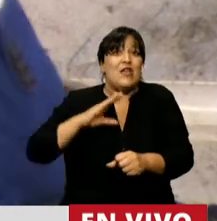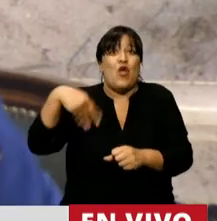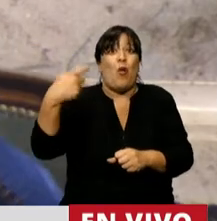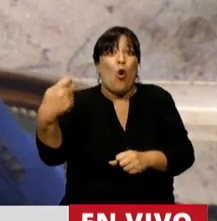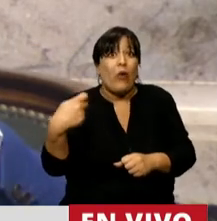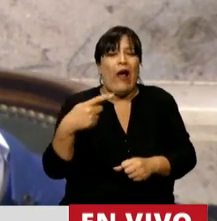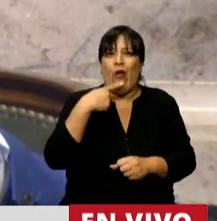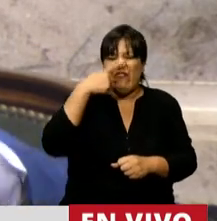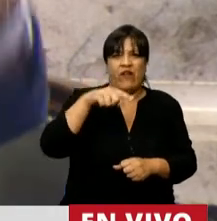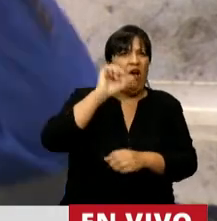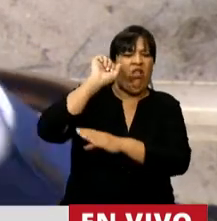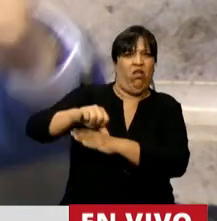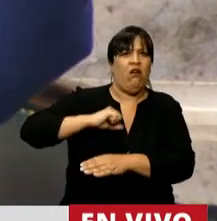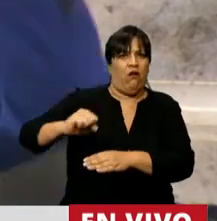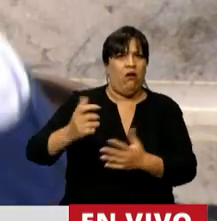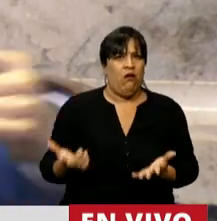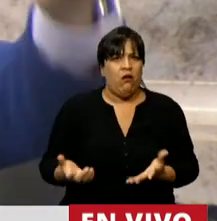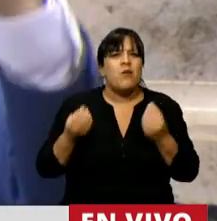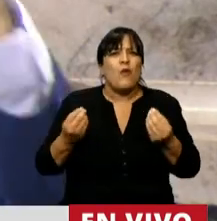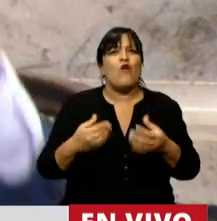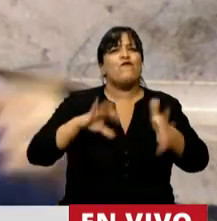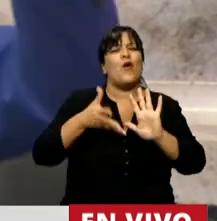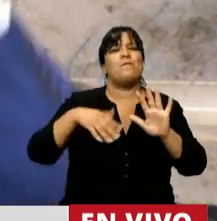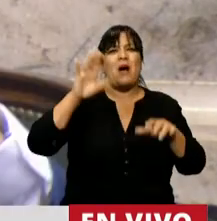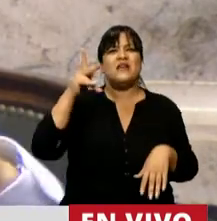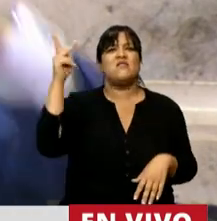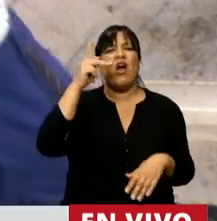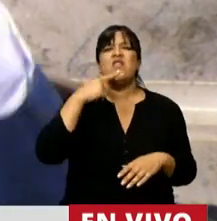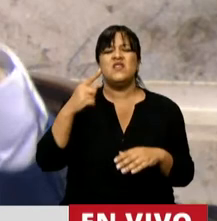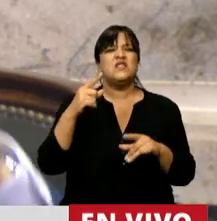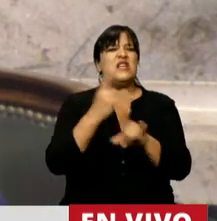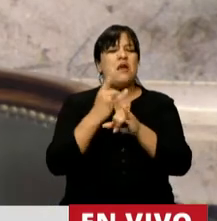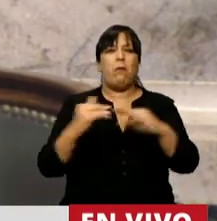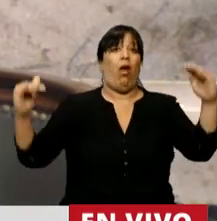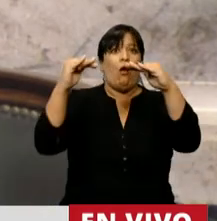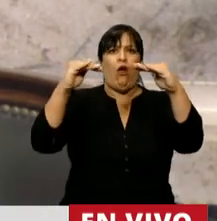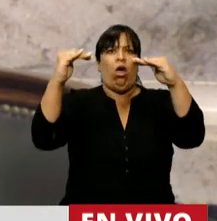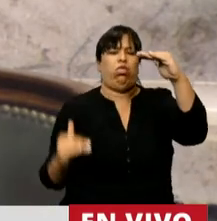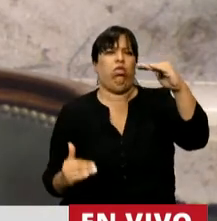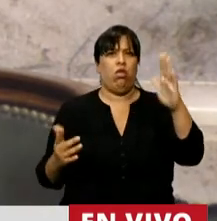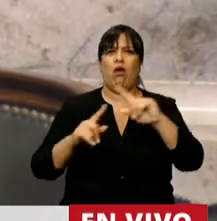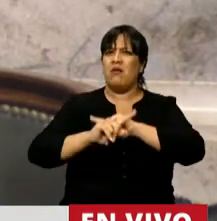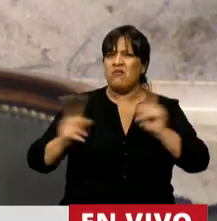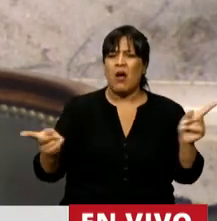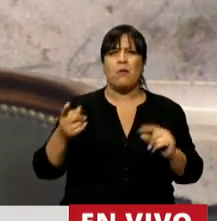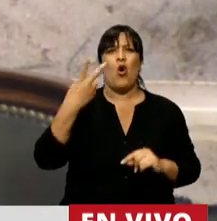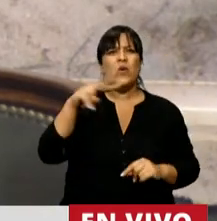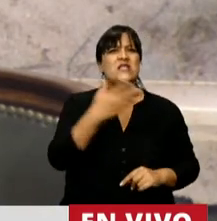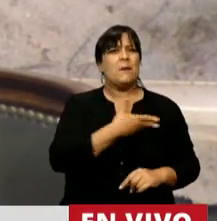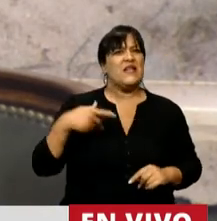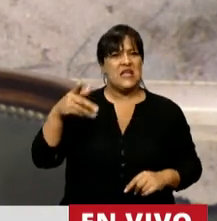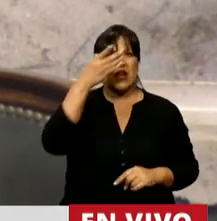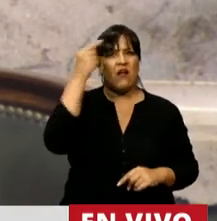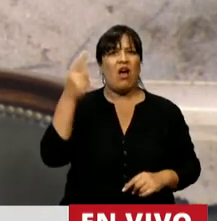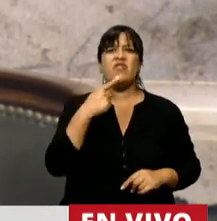A esos no, porque lo que estamos aplicando es la lógica kirchnerista de igualar hacia abajo, menos la vicepresidenta de los argentinos, que